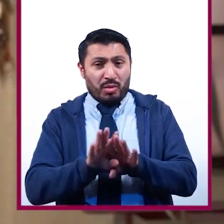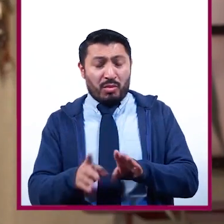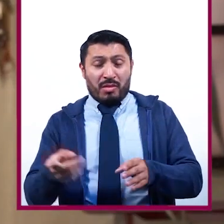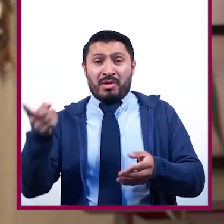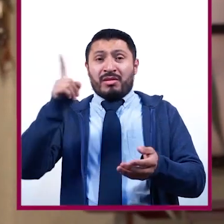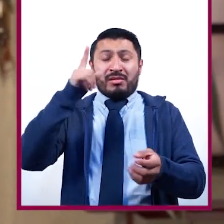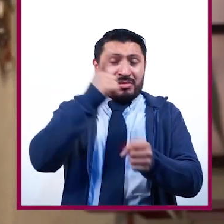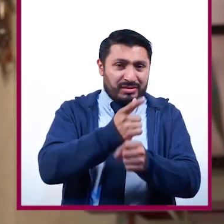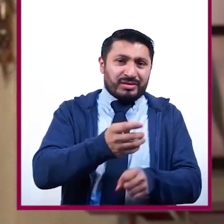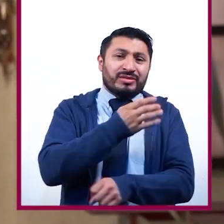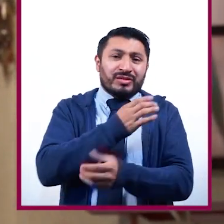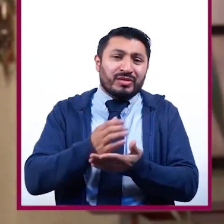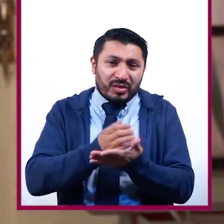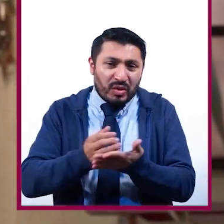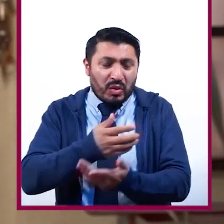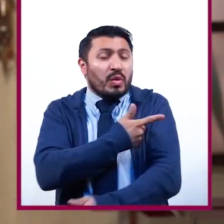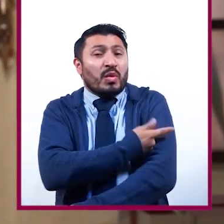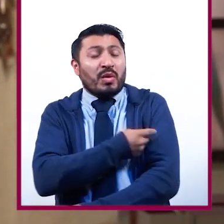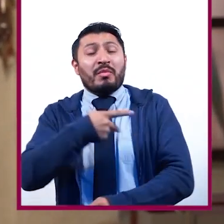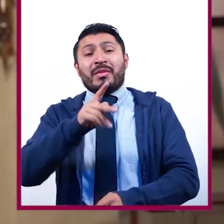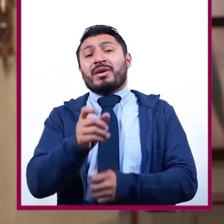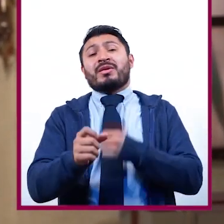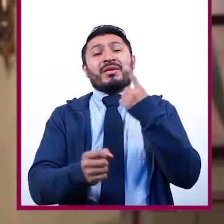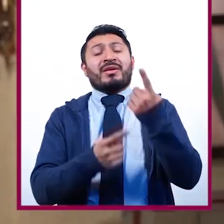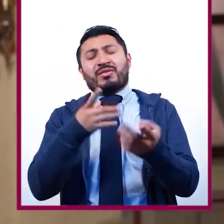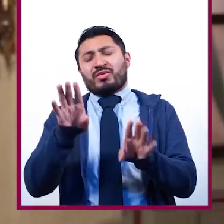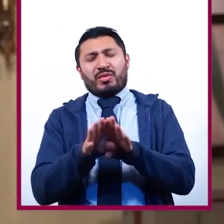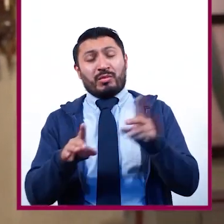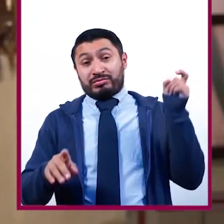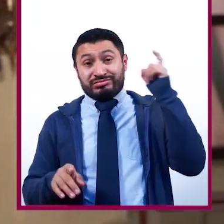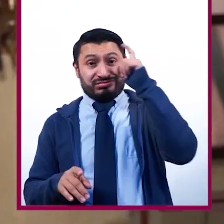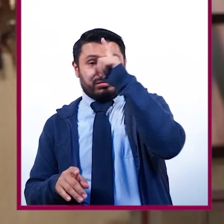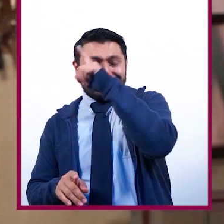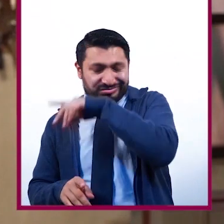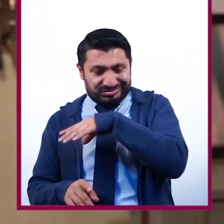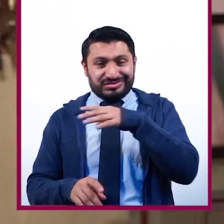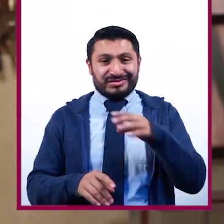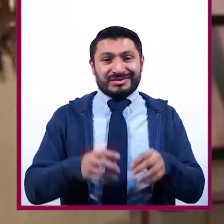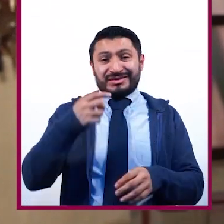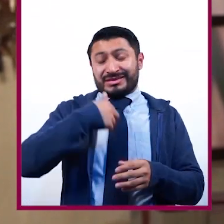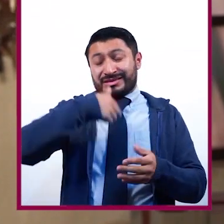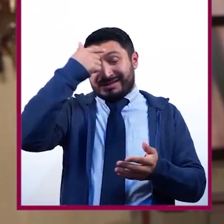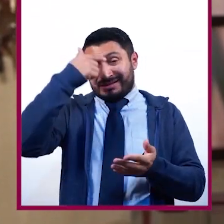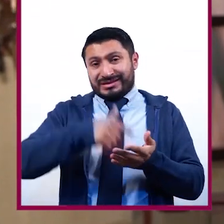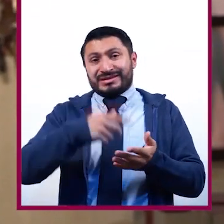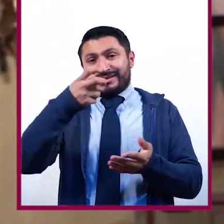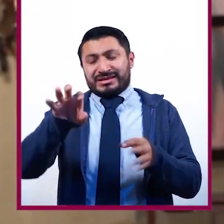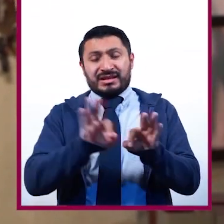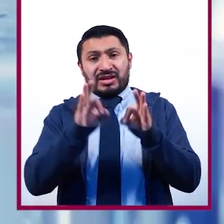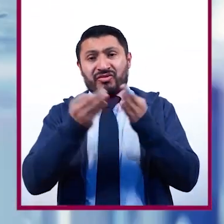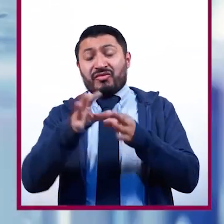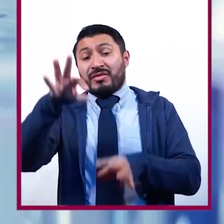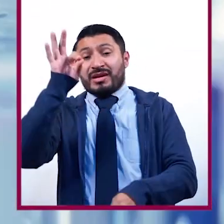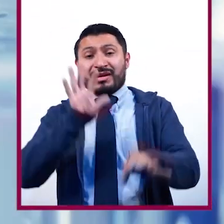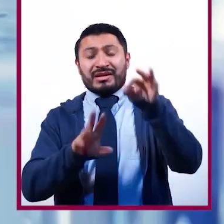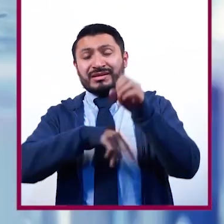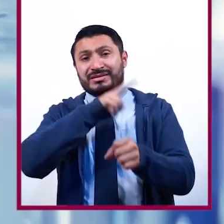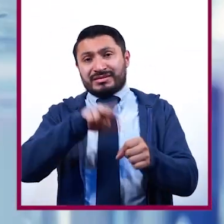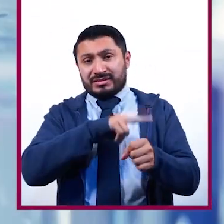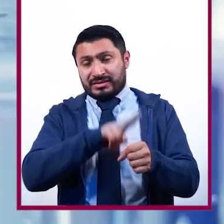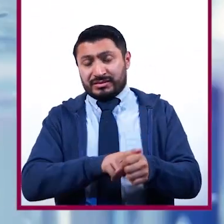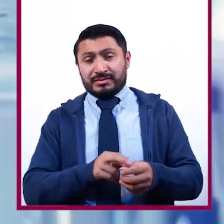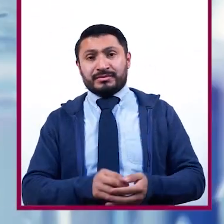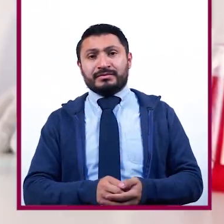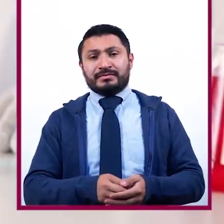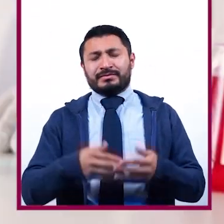curas, y hay otros que nos cuestan más adaptarlos, ¿no? Creo que es parte de ese proceso de selección natural. Para comprender mejor